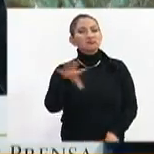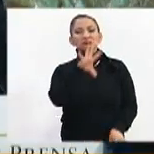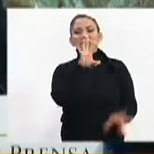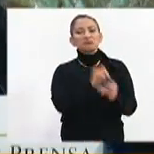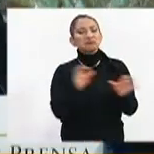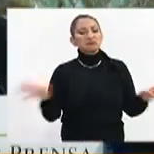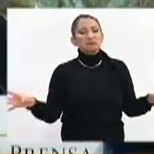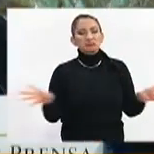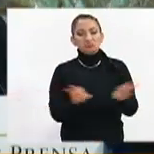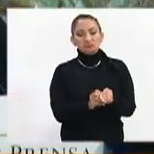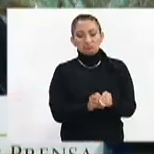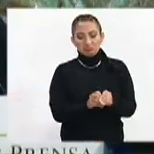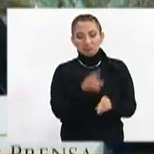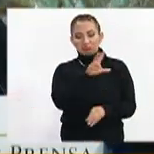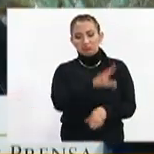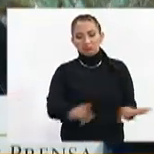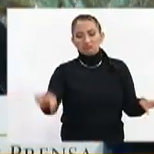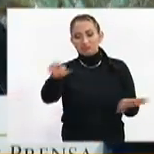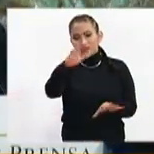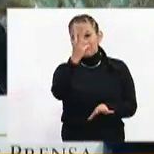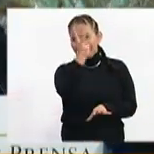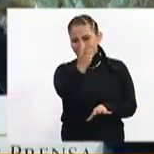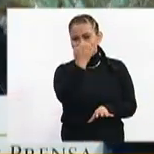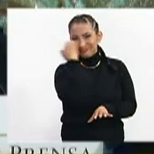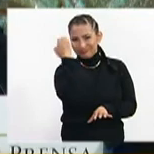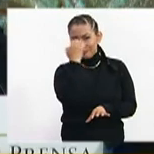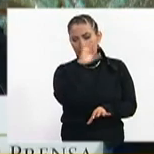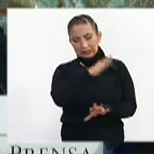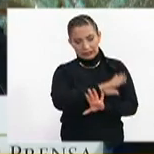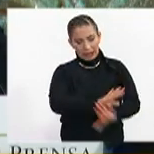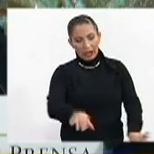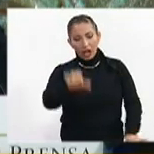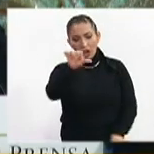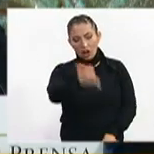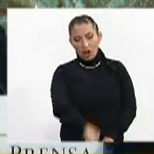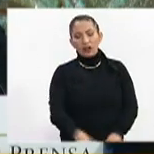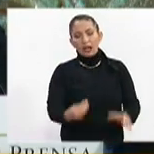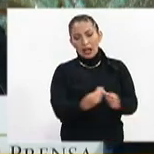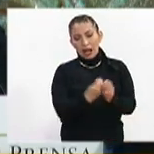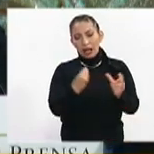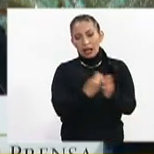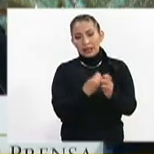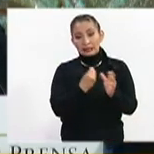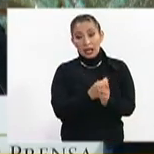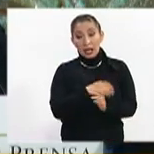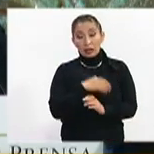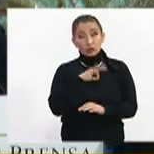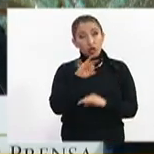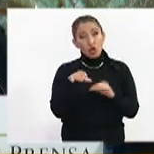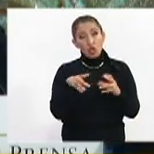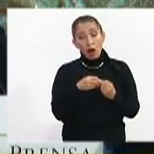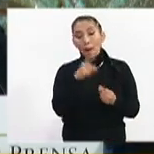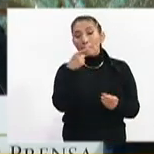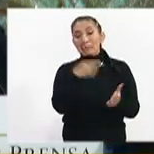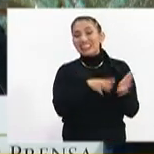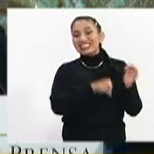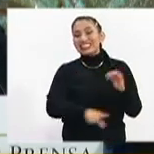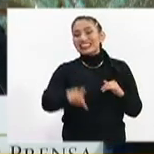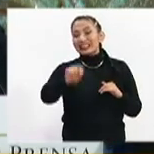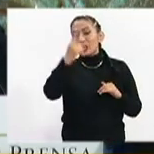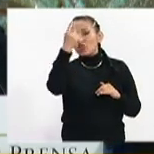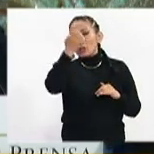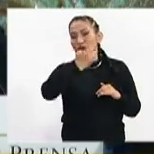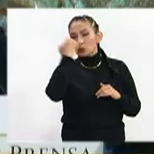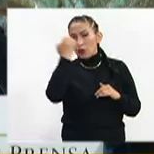total de 803 escuelas que se suman el día de hoy y que nos da un total de